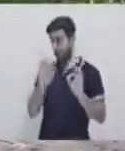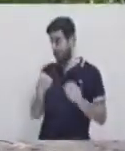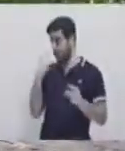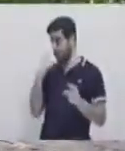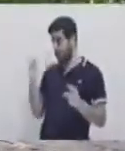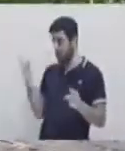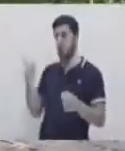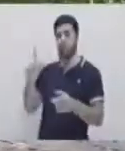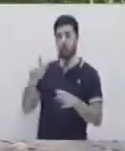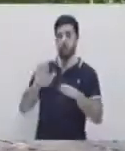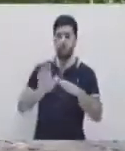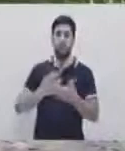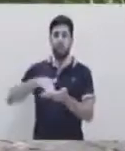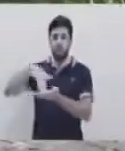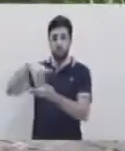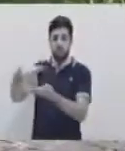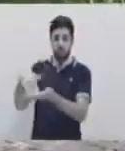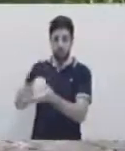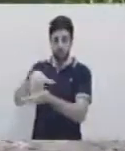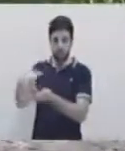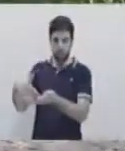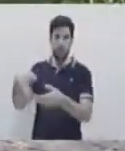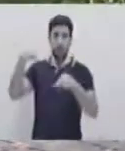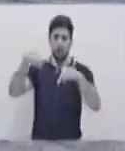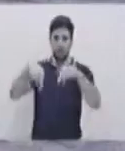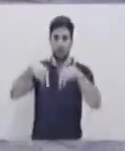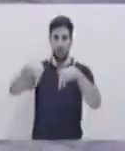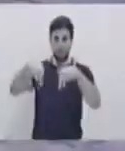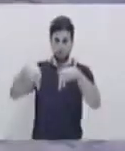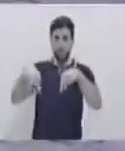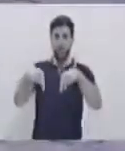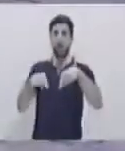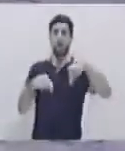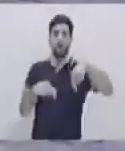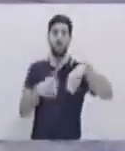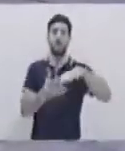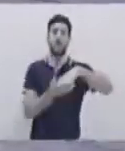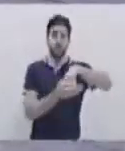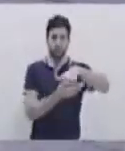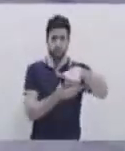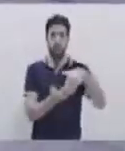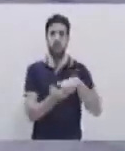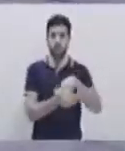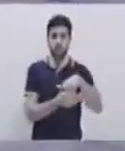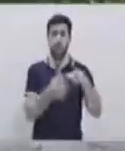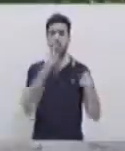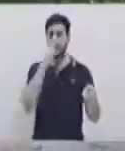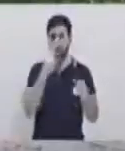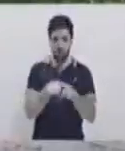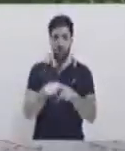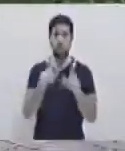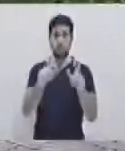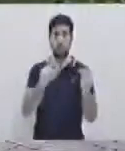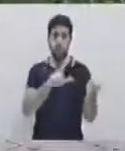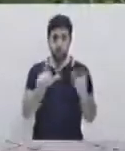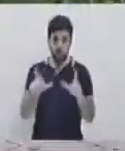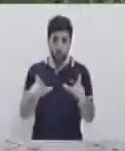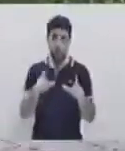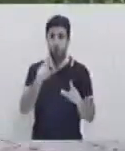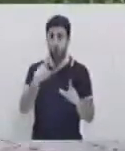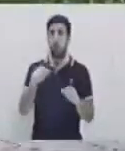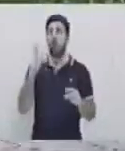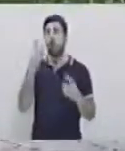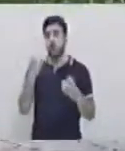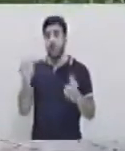rotaciones, tobillos, tobillo derecho, tobillo izquierdo. Cuando la pandereta